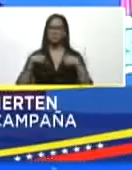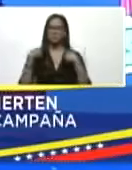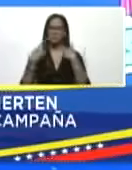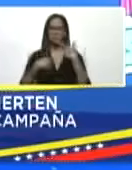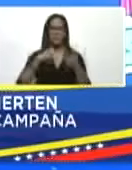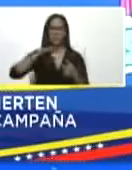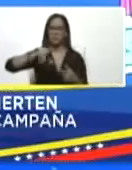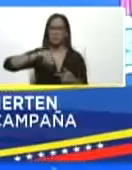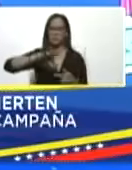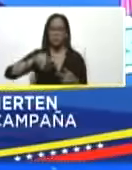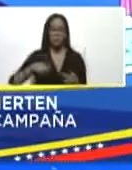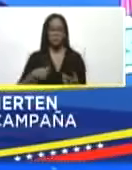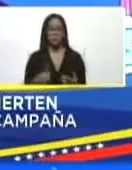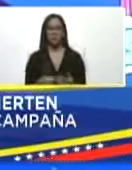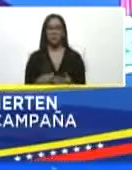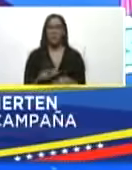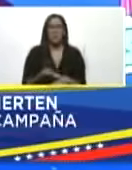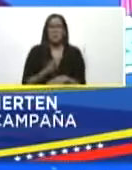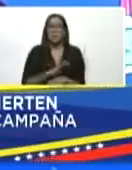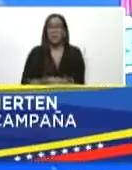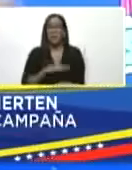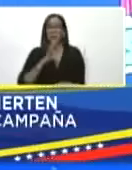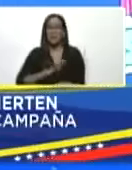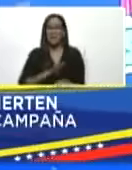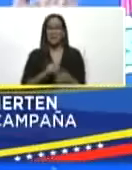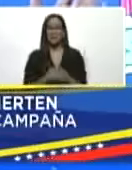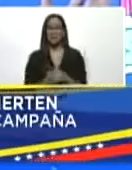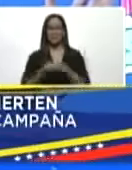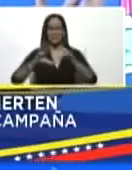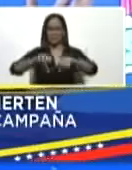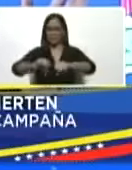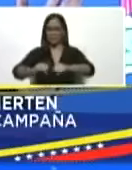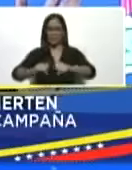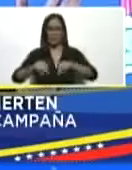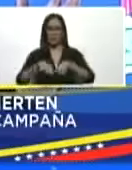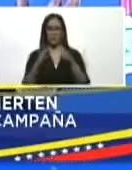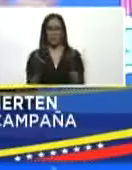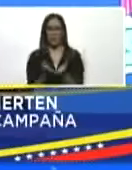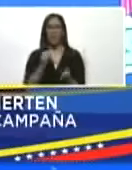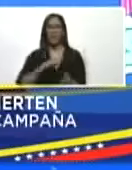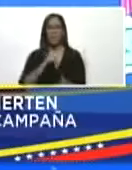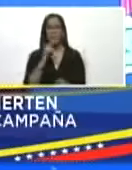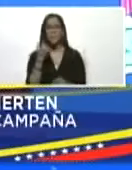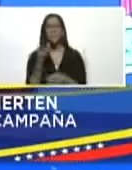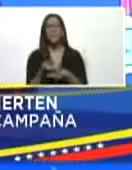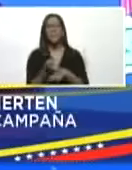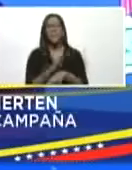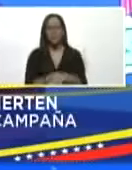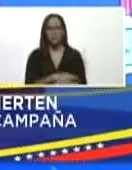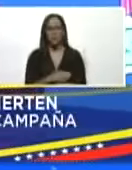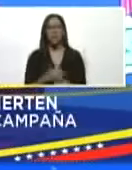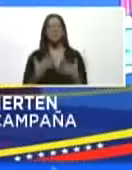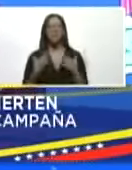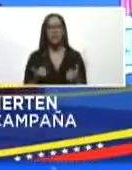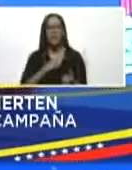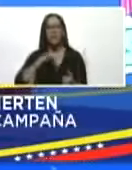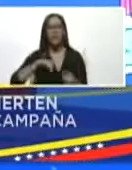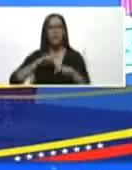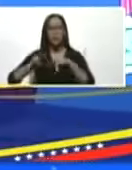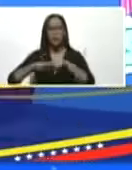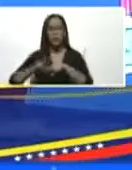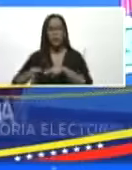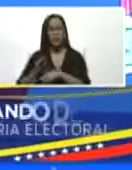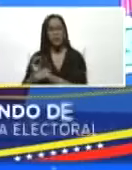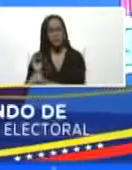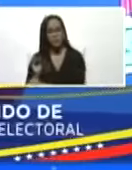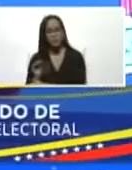peor, pues, está ahí en el imperio occidental global. Está ahí lo peor. Salvemos a nuestros niños y niñas, salvando la